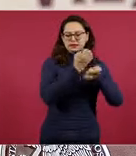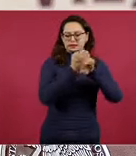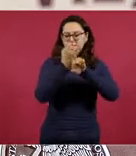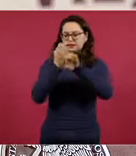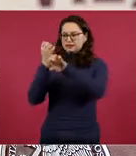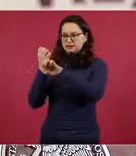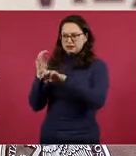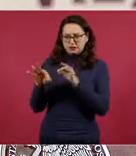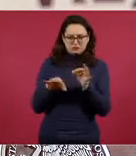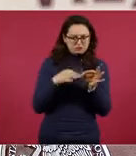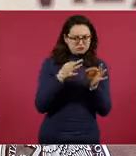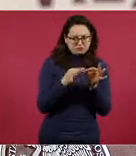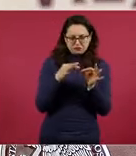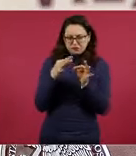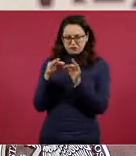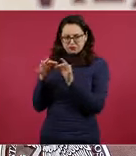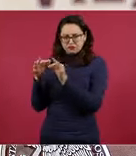ya con los